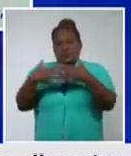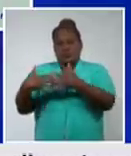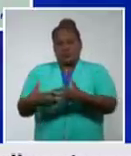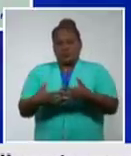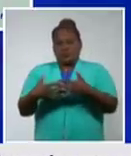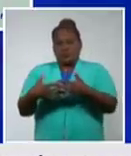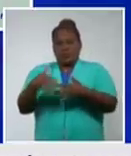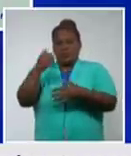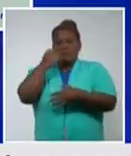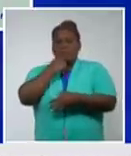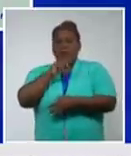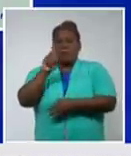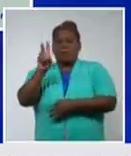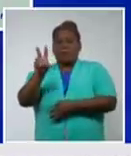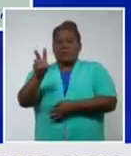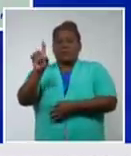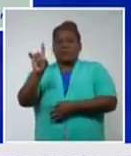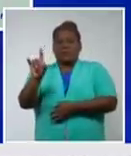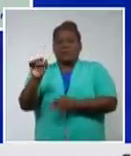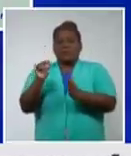de